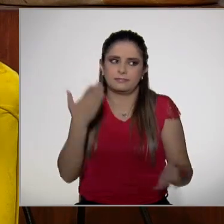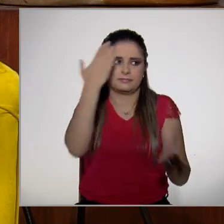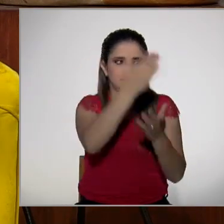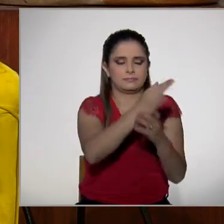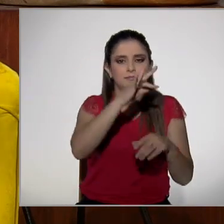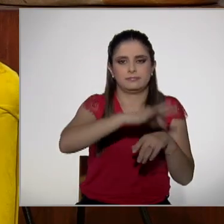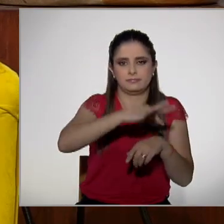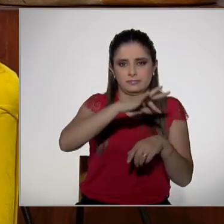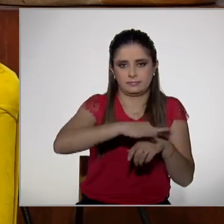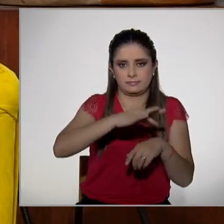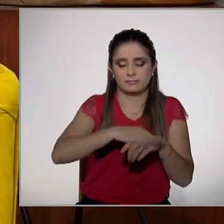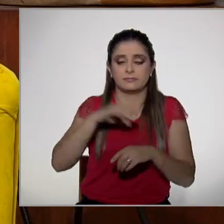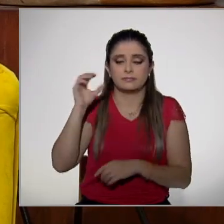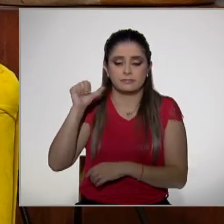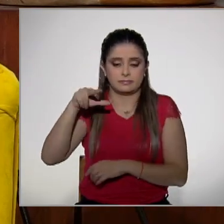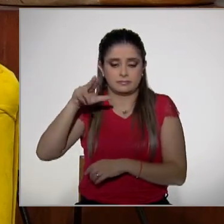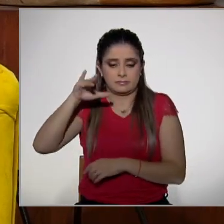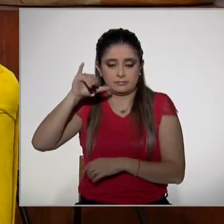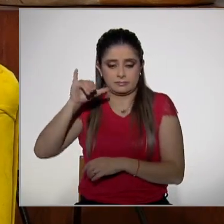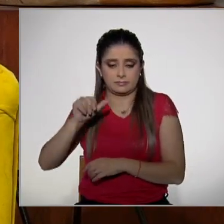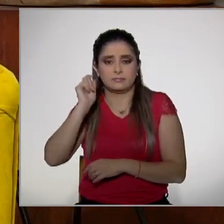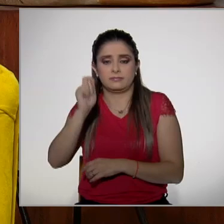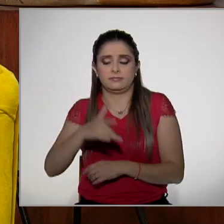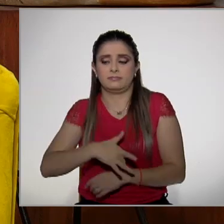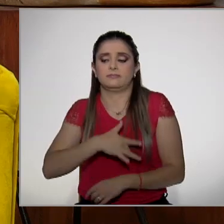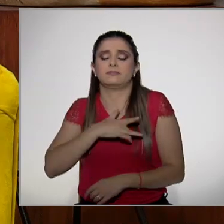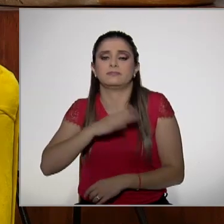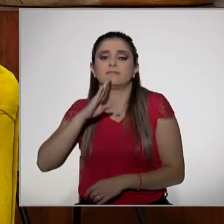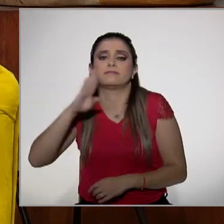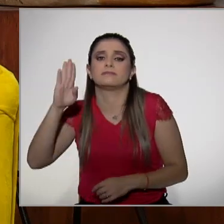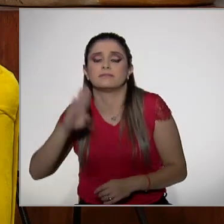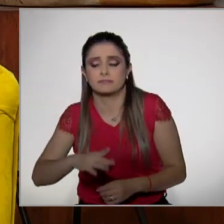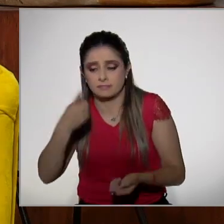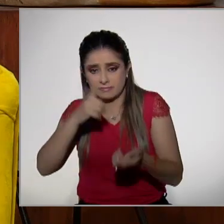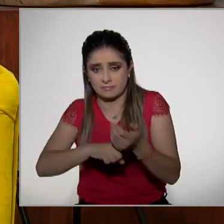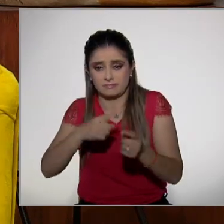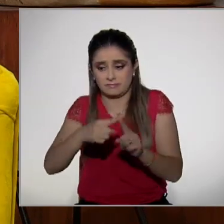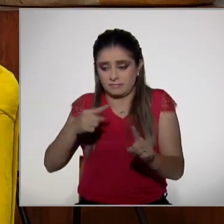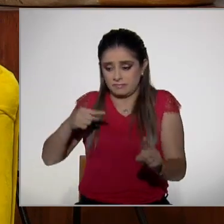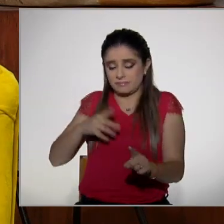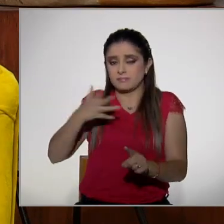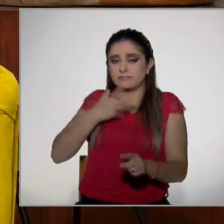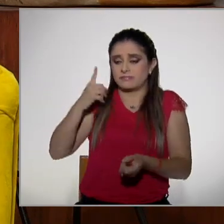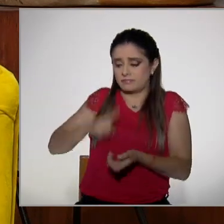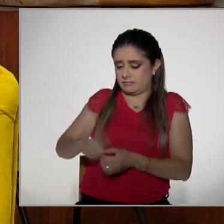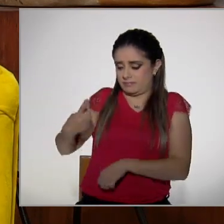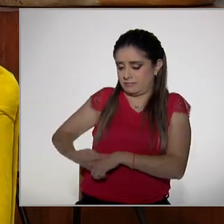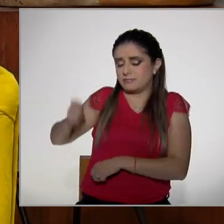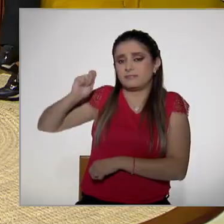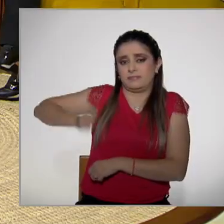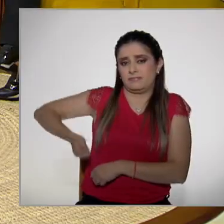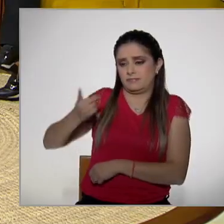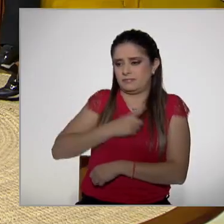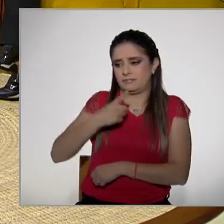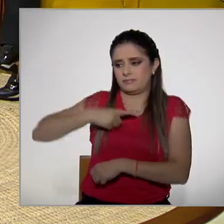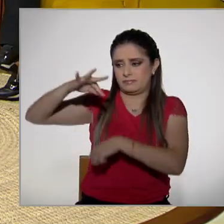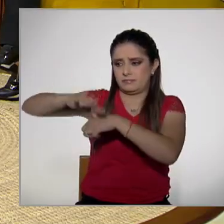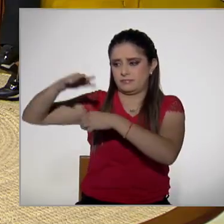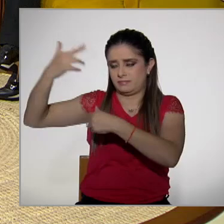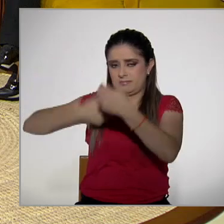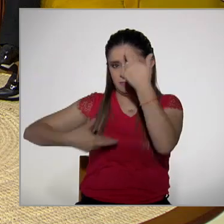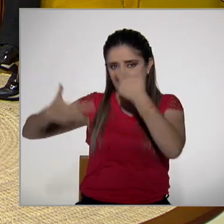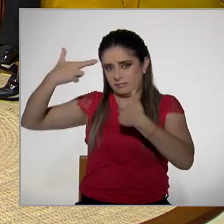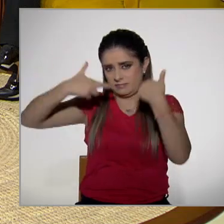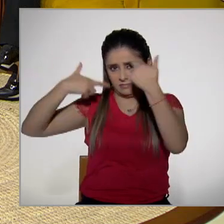anemia pues es solamente una manifestación detrás de ella siempre va haber una enfermedad eso es bien importante que lo sepan qué tan